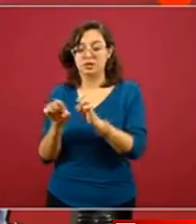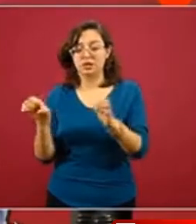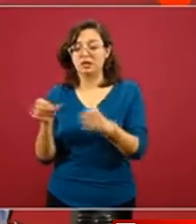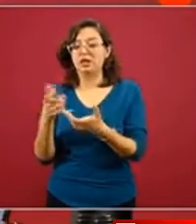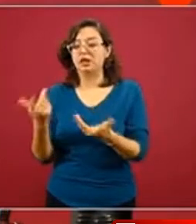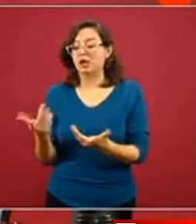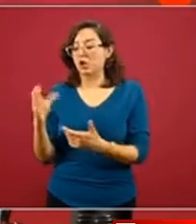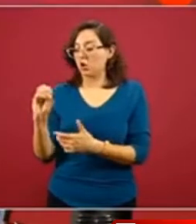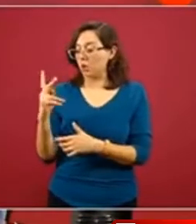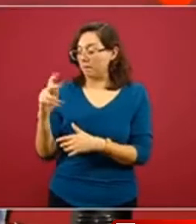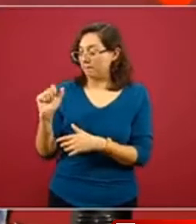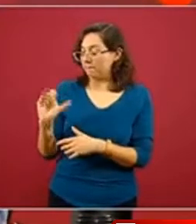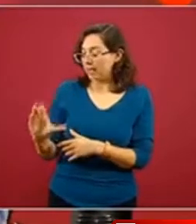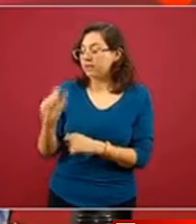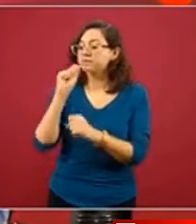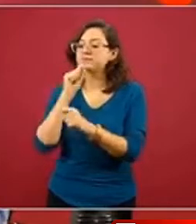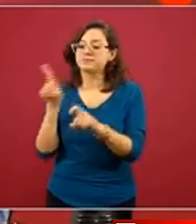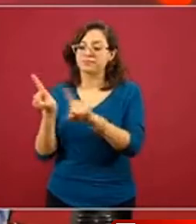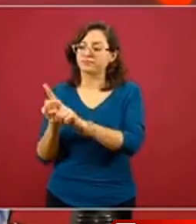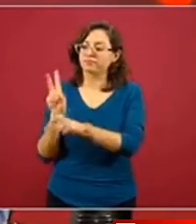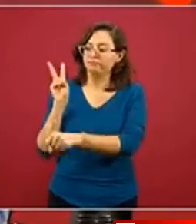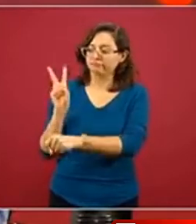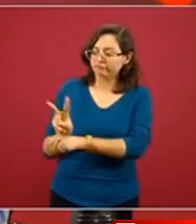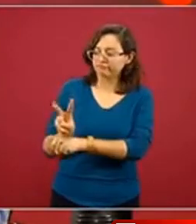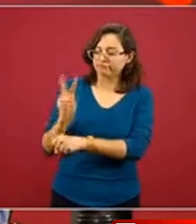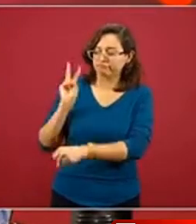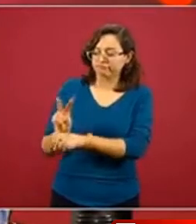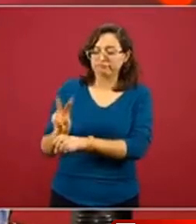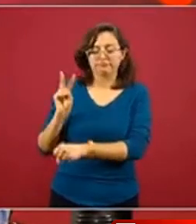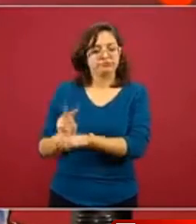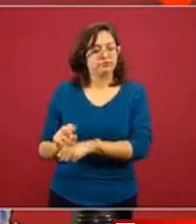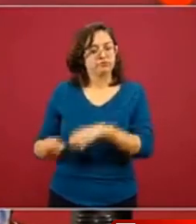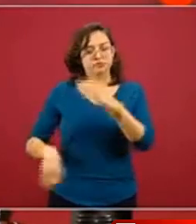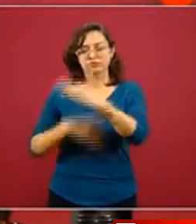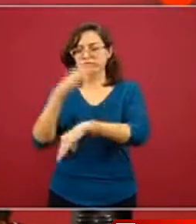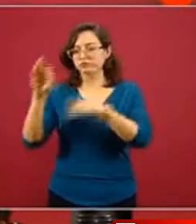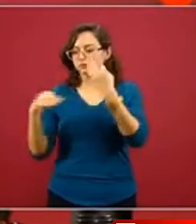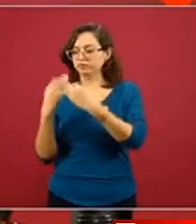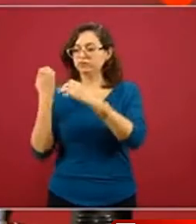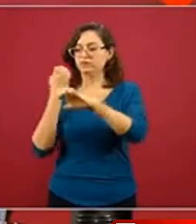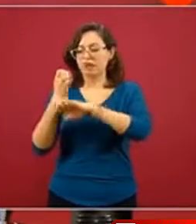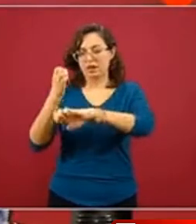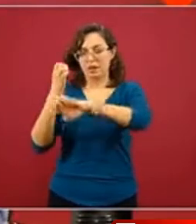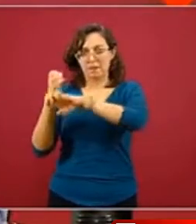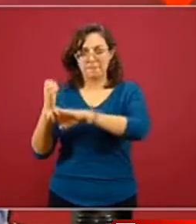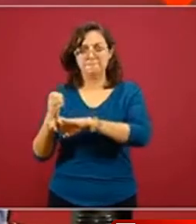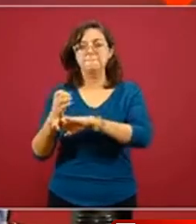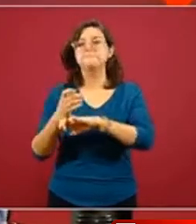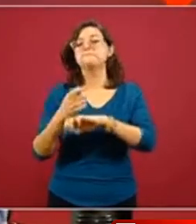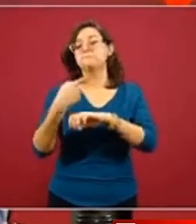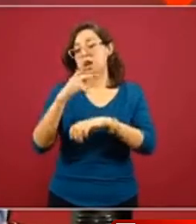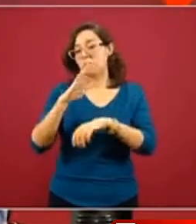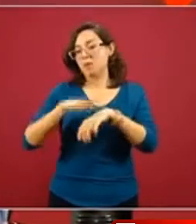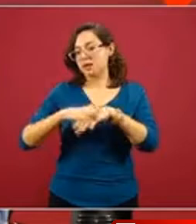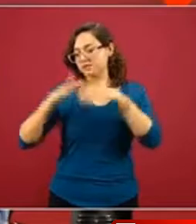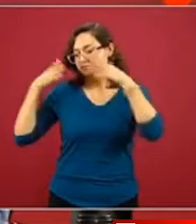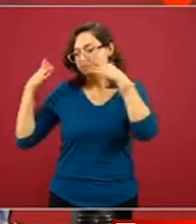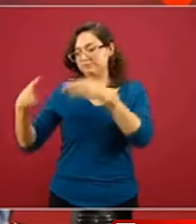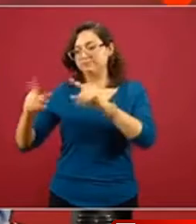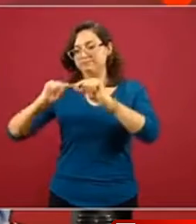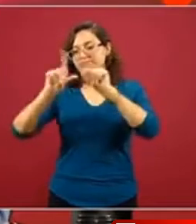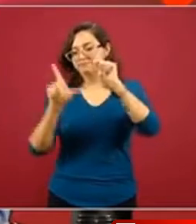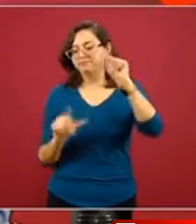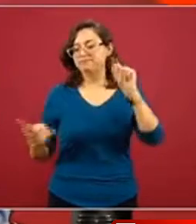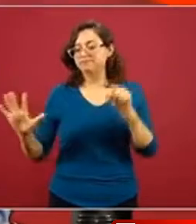para COPAC también realizaron un monitoreo similar en todas las entidades federativas, sobre todo las que están en la región, se